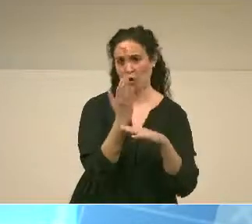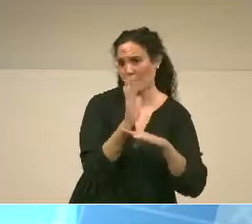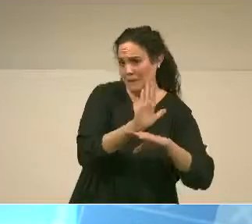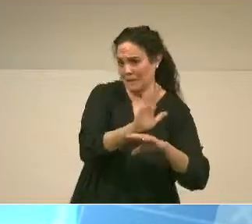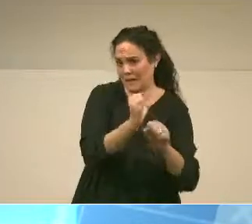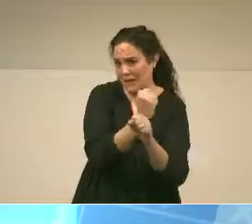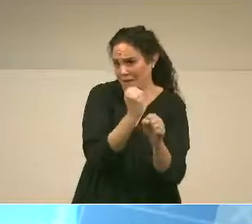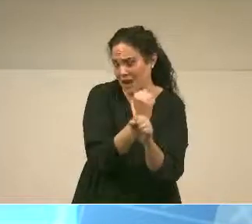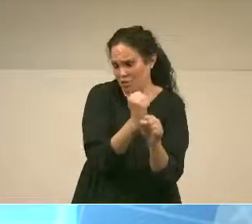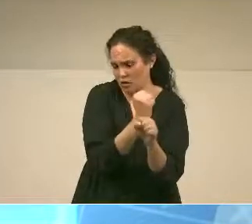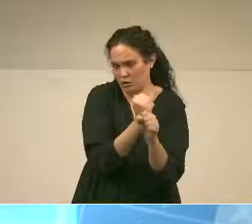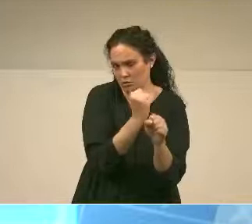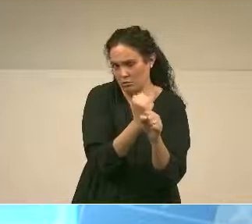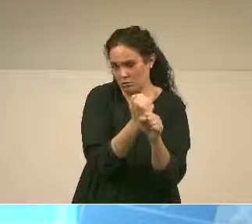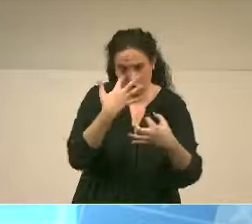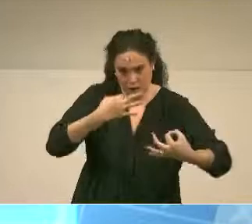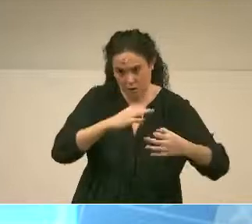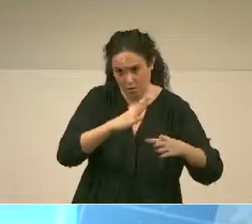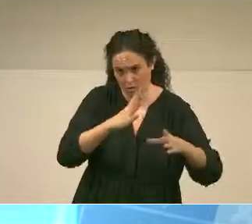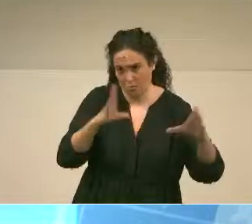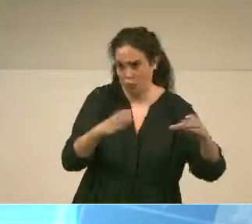están representando precisamente a todo el colectivo